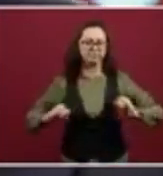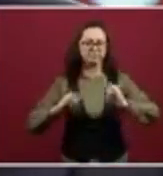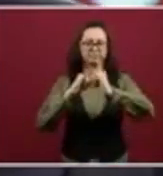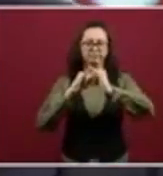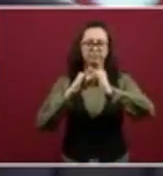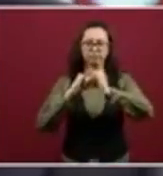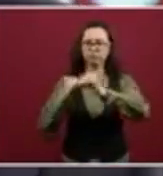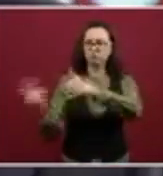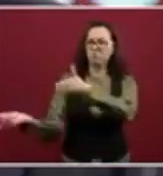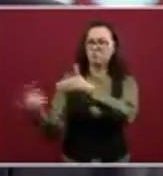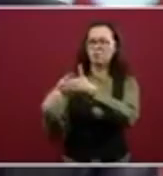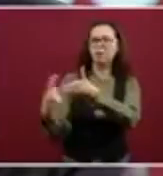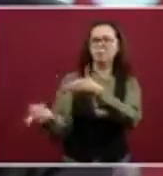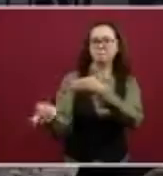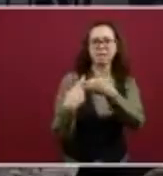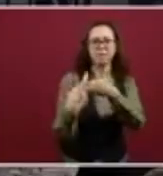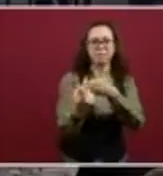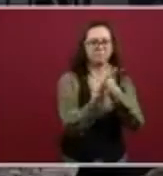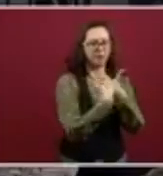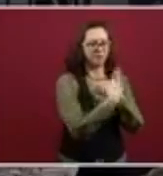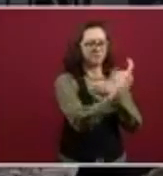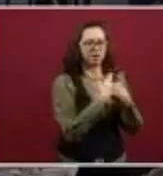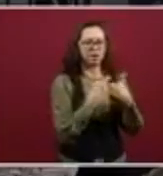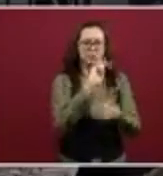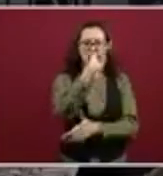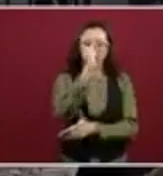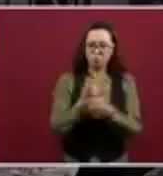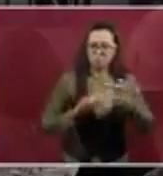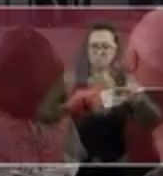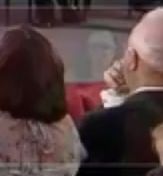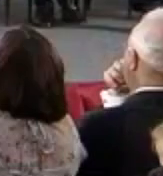para la aplicación de este plan,